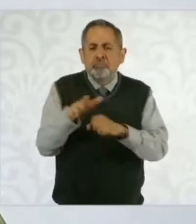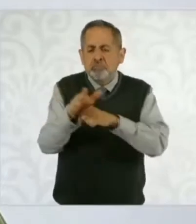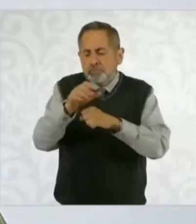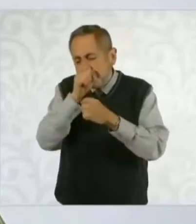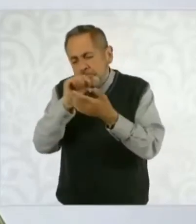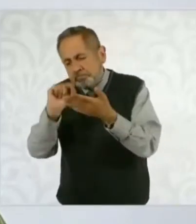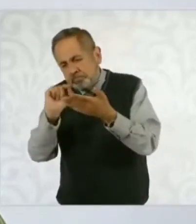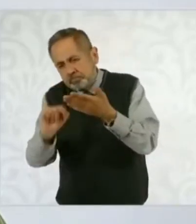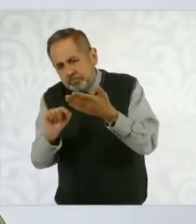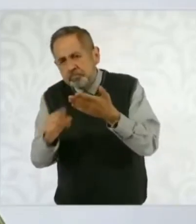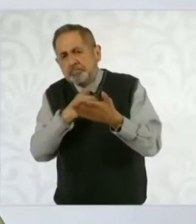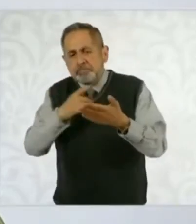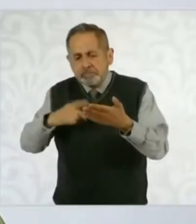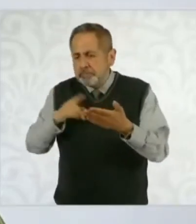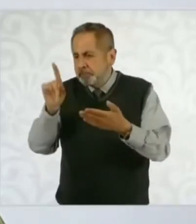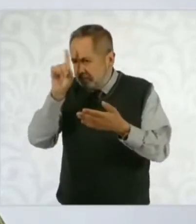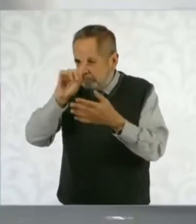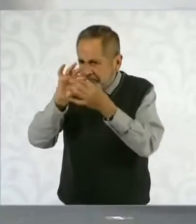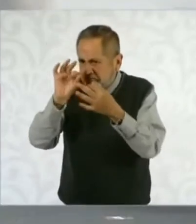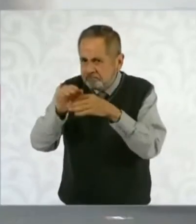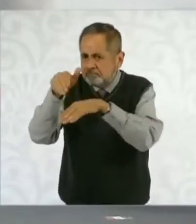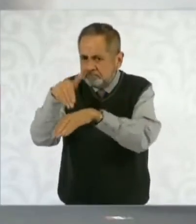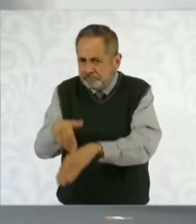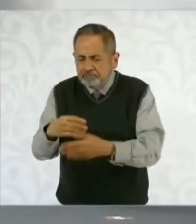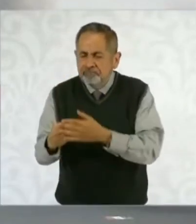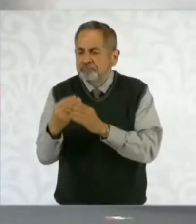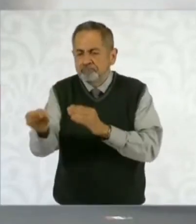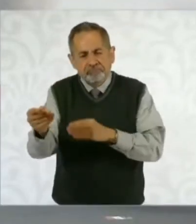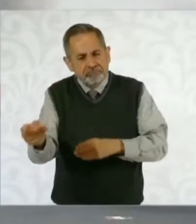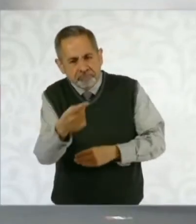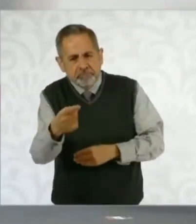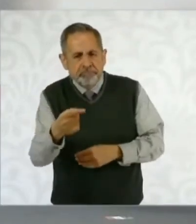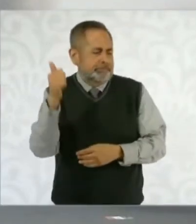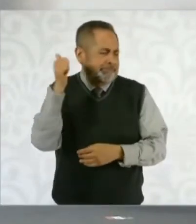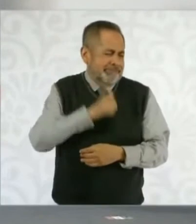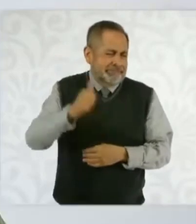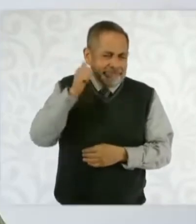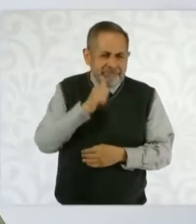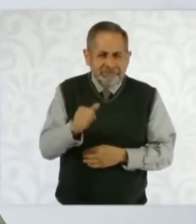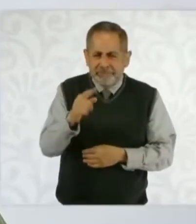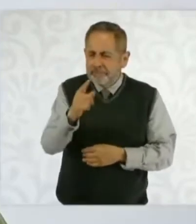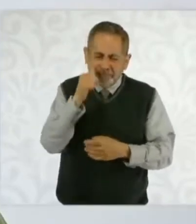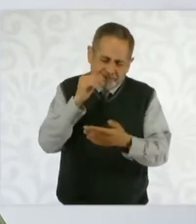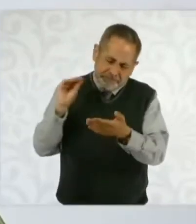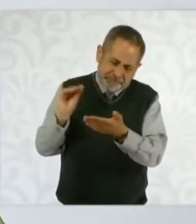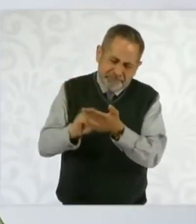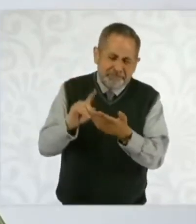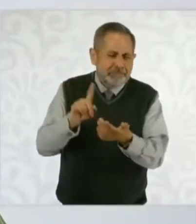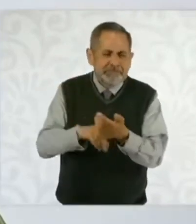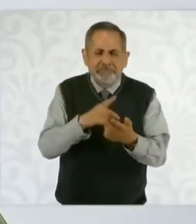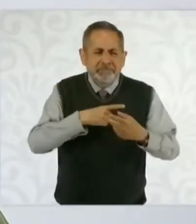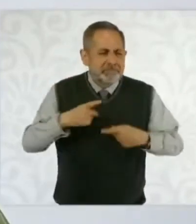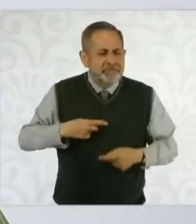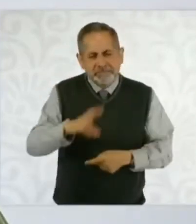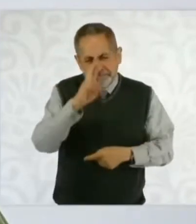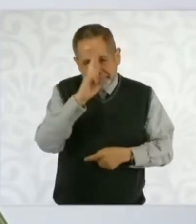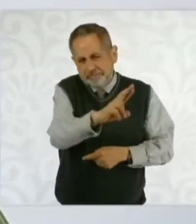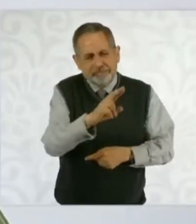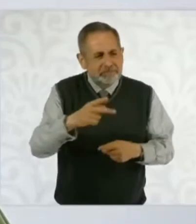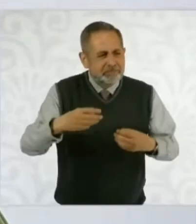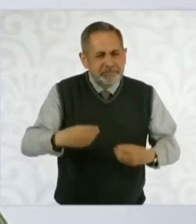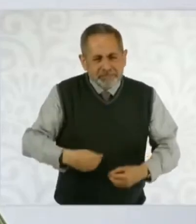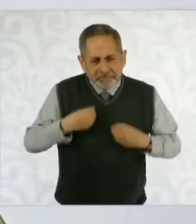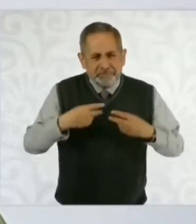disposiciones, a qué disposiciones se deben de apegar, y una de ellas es el respetar la vida de las